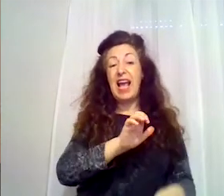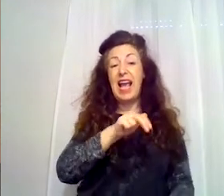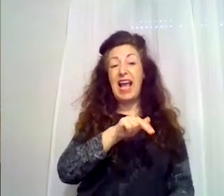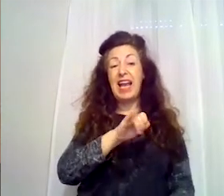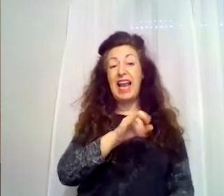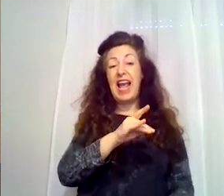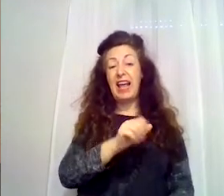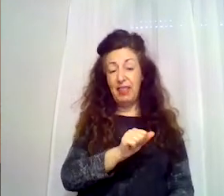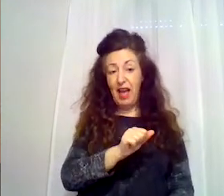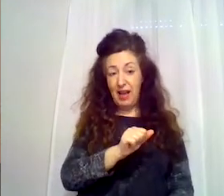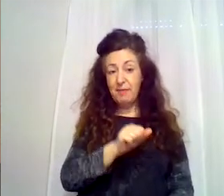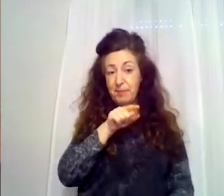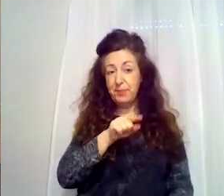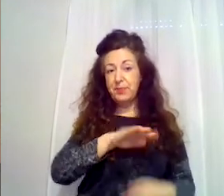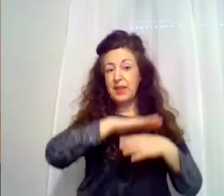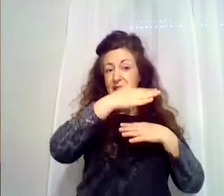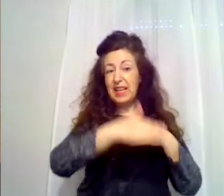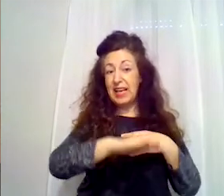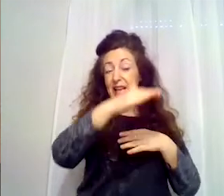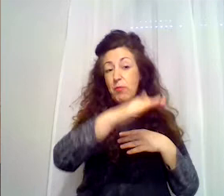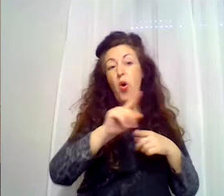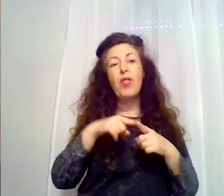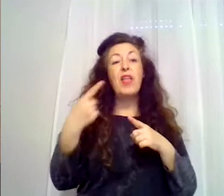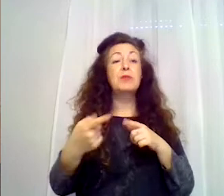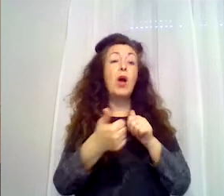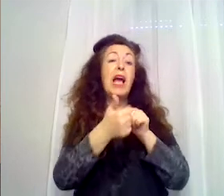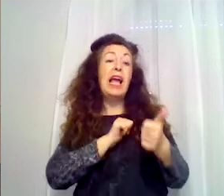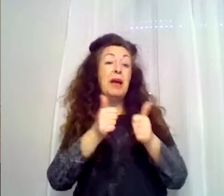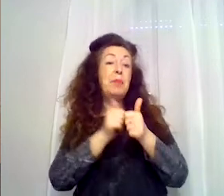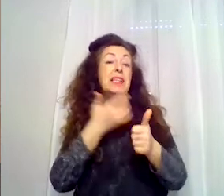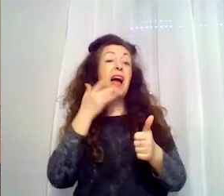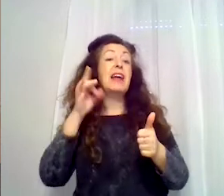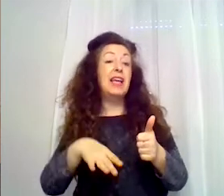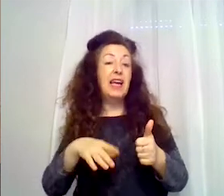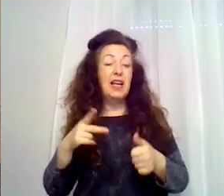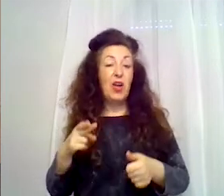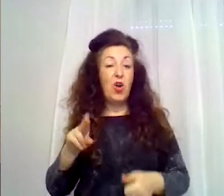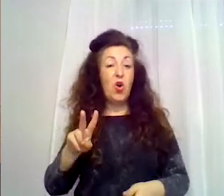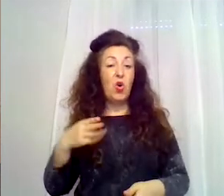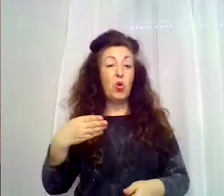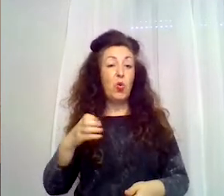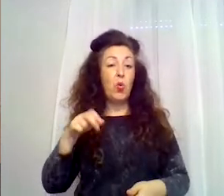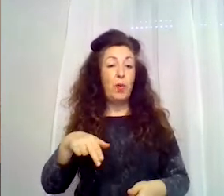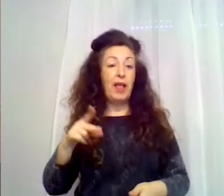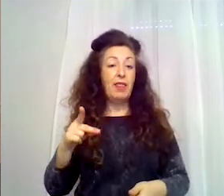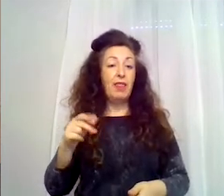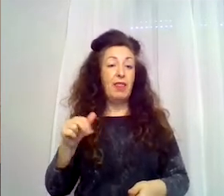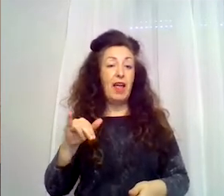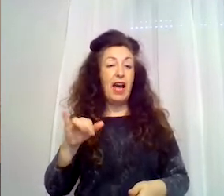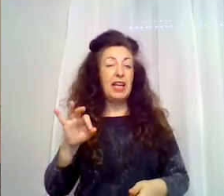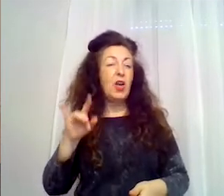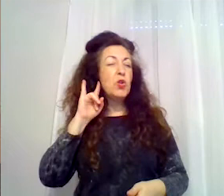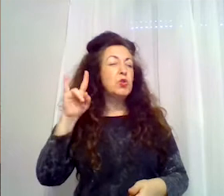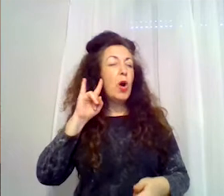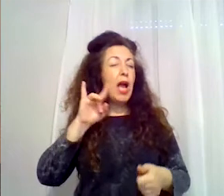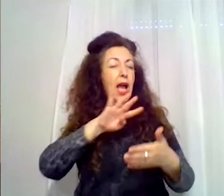acentos. Naturalmente eso rompe la idea del latín, donde existía el hexámetro o